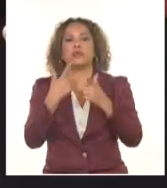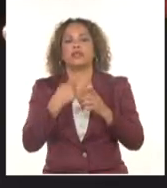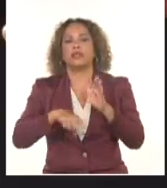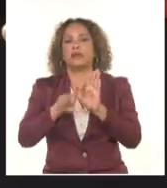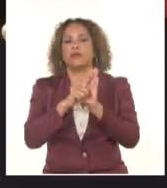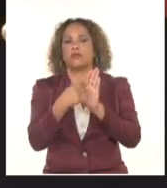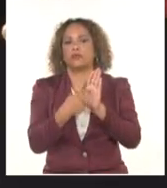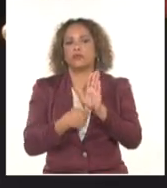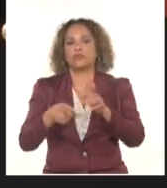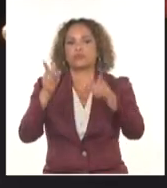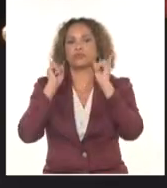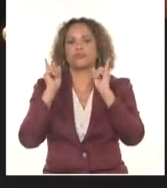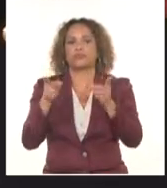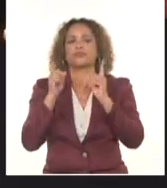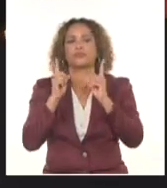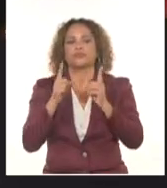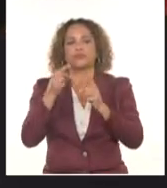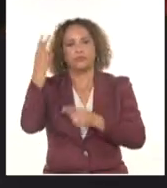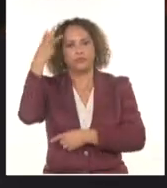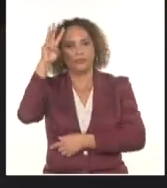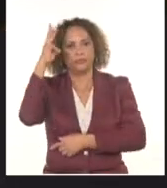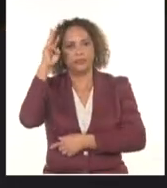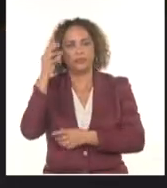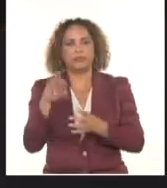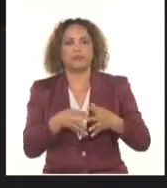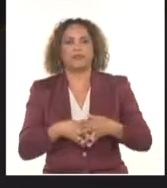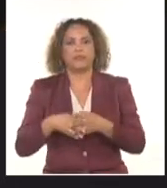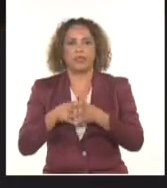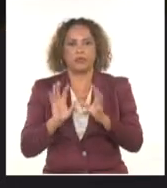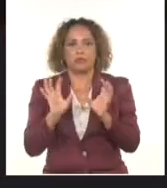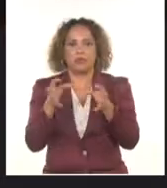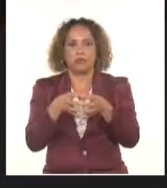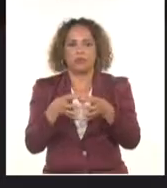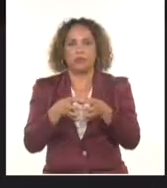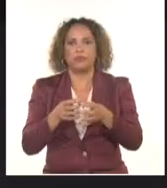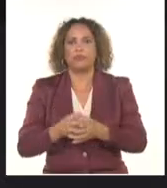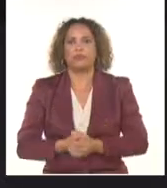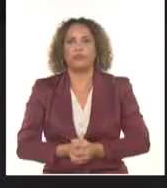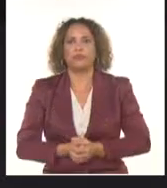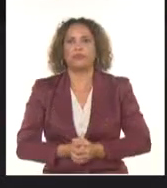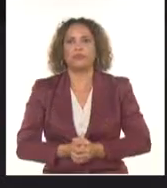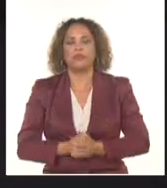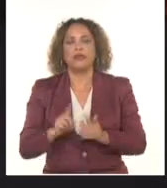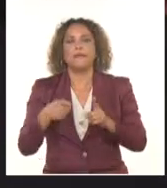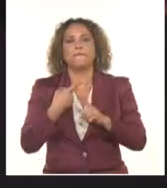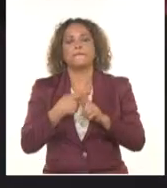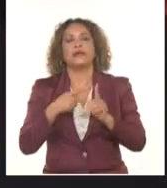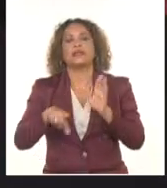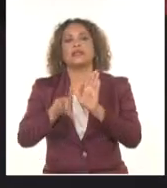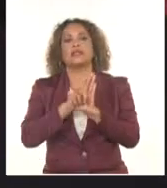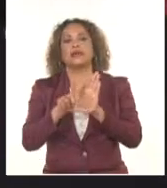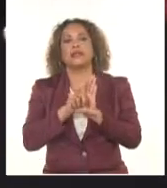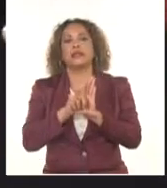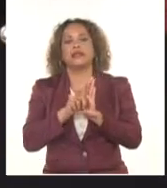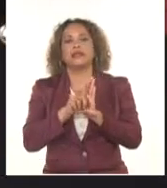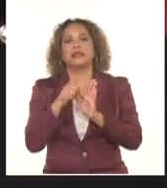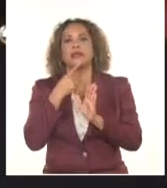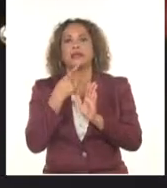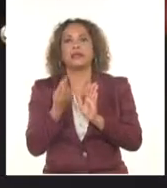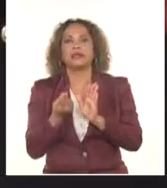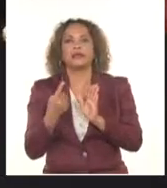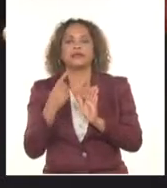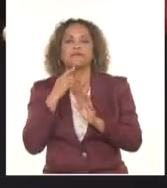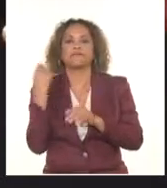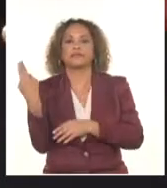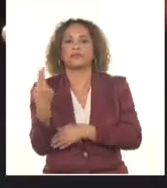política de los Estados Unidos mexicanos y las leyes que de ella